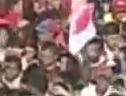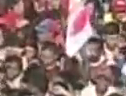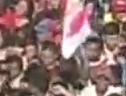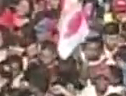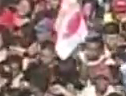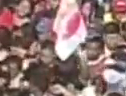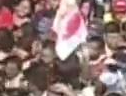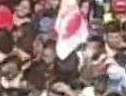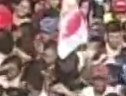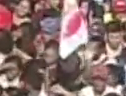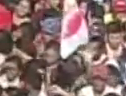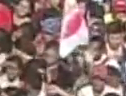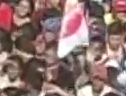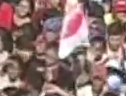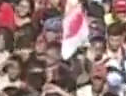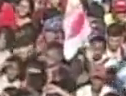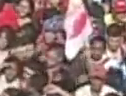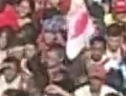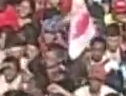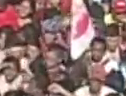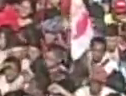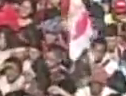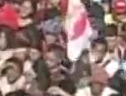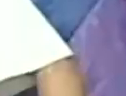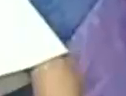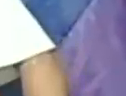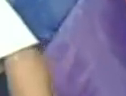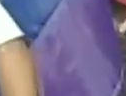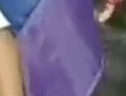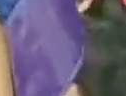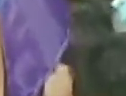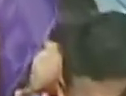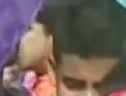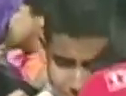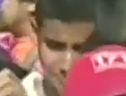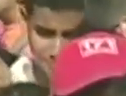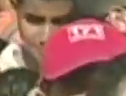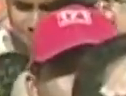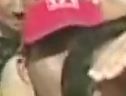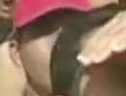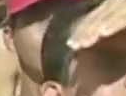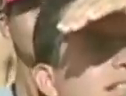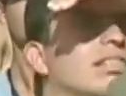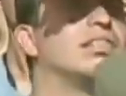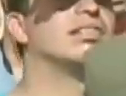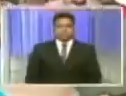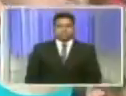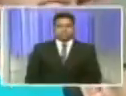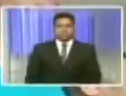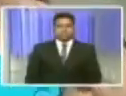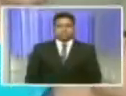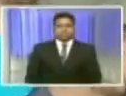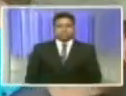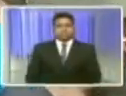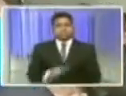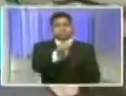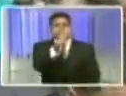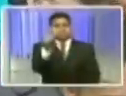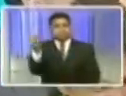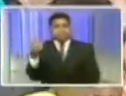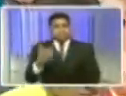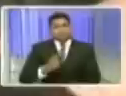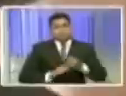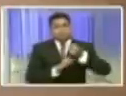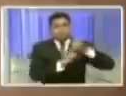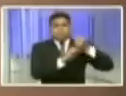Llevando la verdad en cada familia, en cada comunidad, en cada calle, en cada avenida. ¿Ustedes me van a apoyar y ayudar